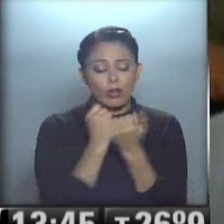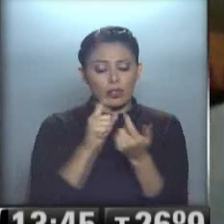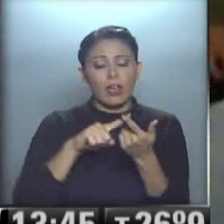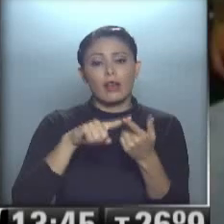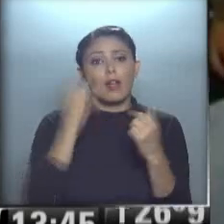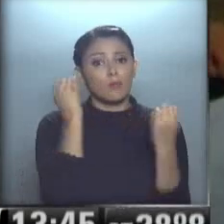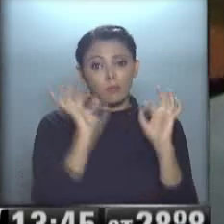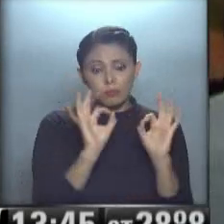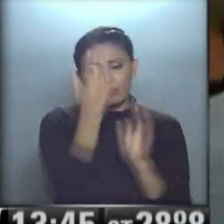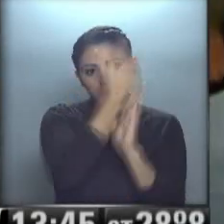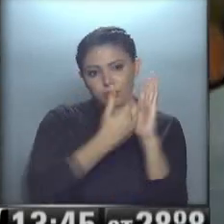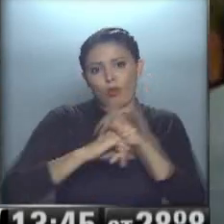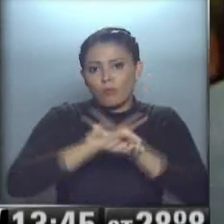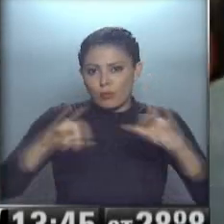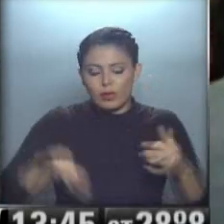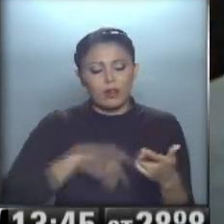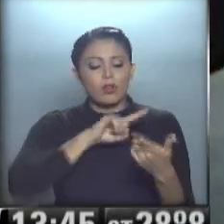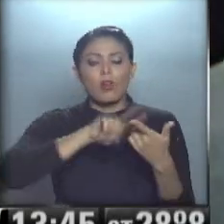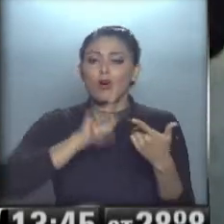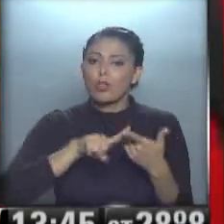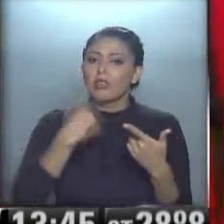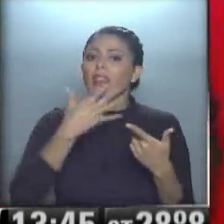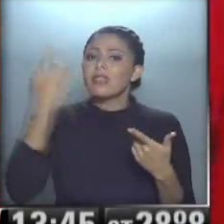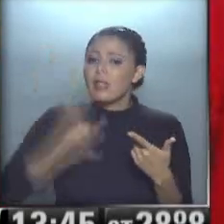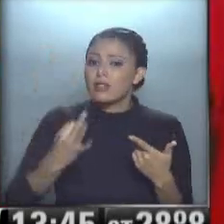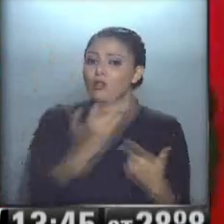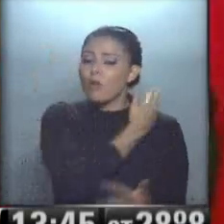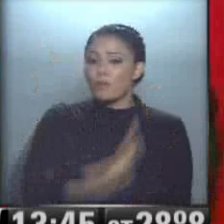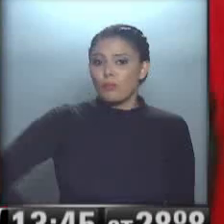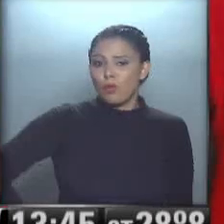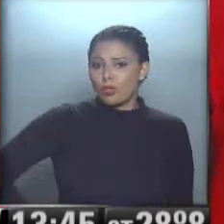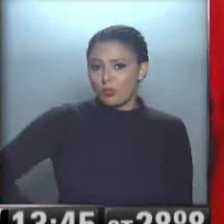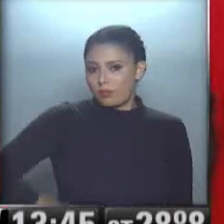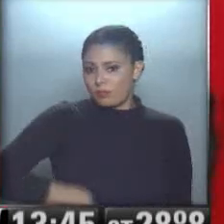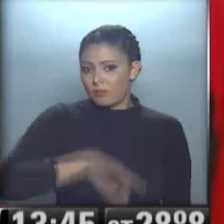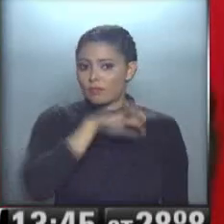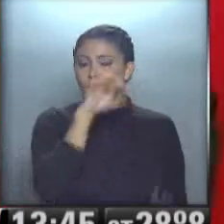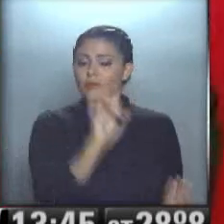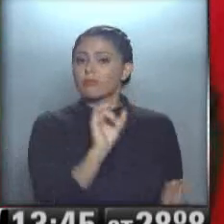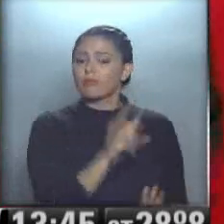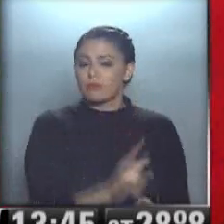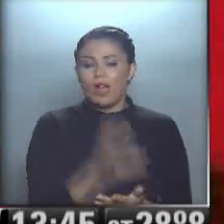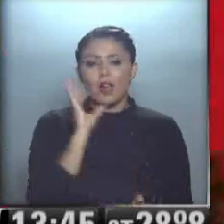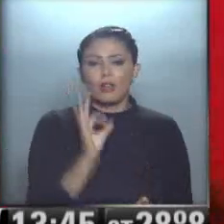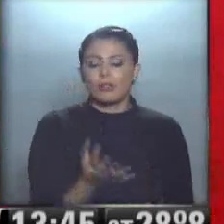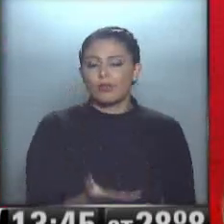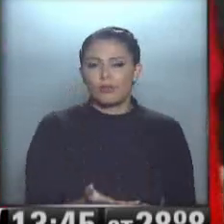publicación del mismo otro tiene que ver con la decisión unilateral por parte del poder ejecutivo que no es una cuestión